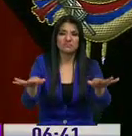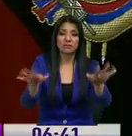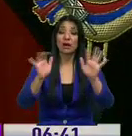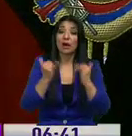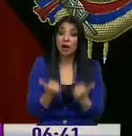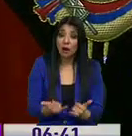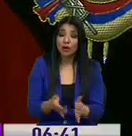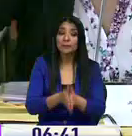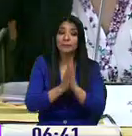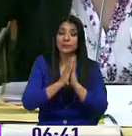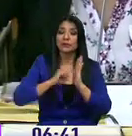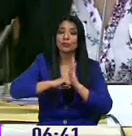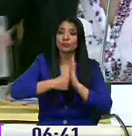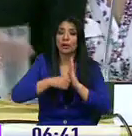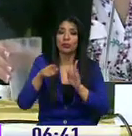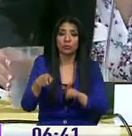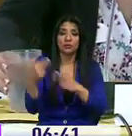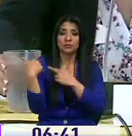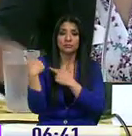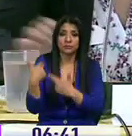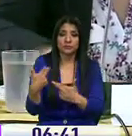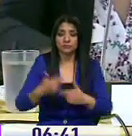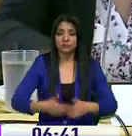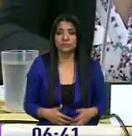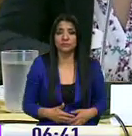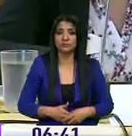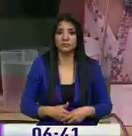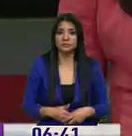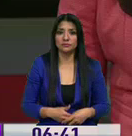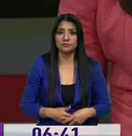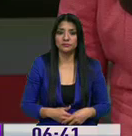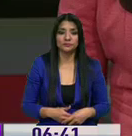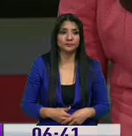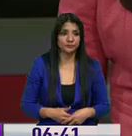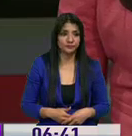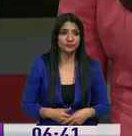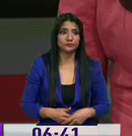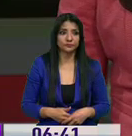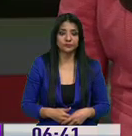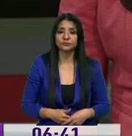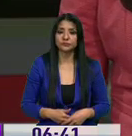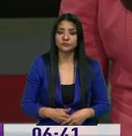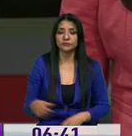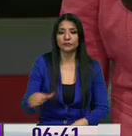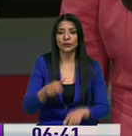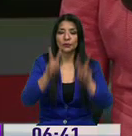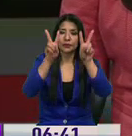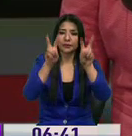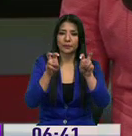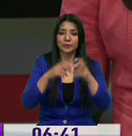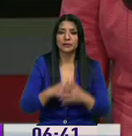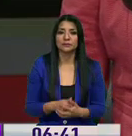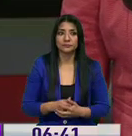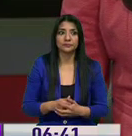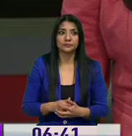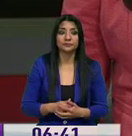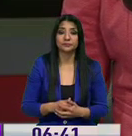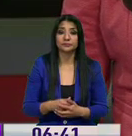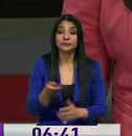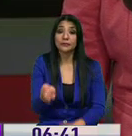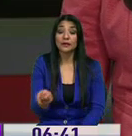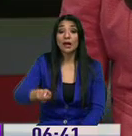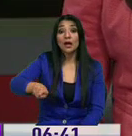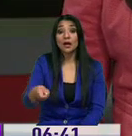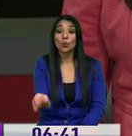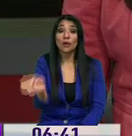están pidiendo a la contraloría se haga cargo informó javier rosero en otros temas la presión mediática de ecuavisa ha generado